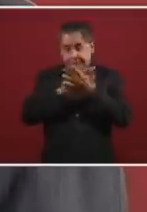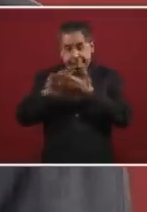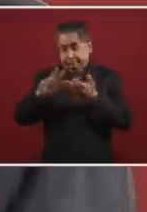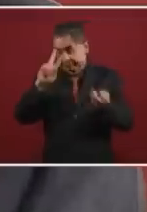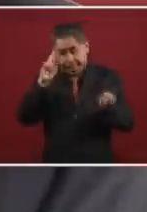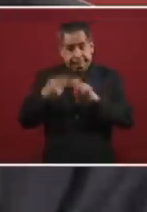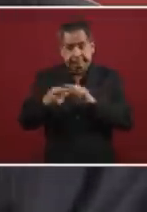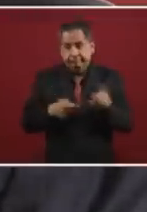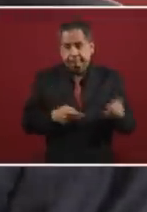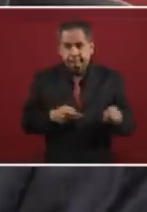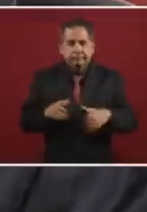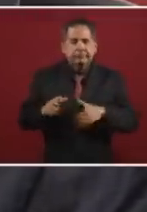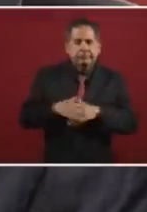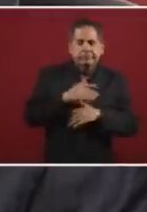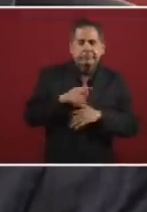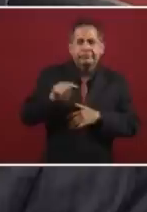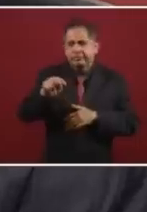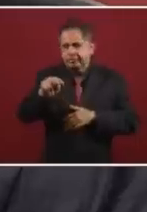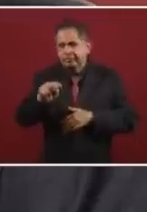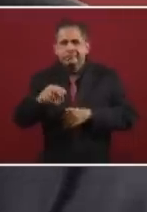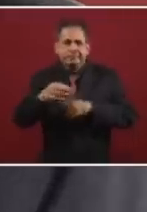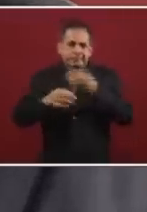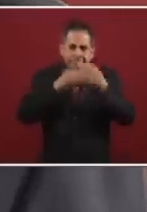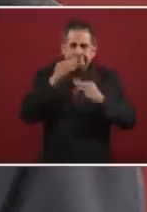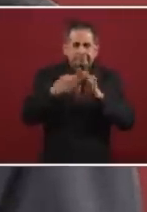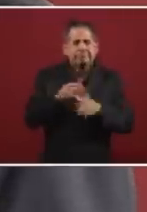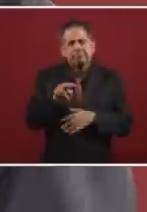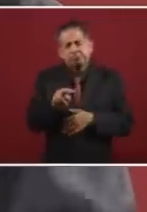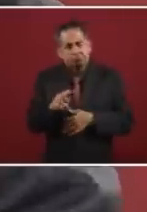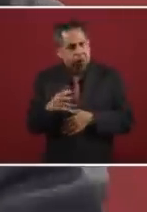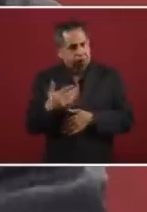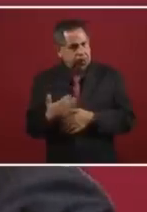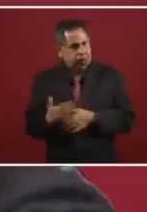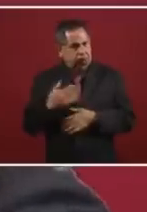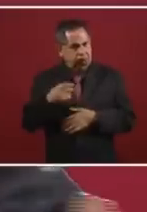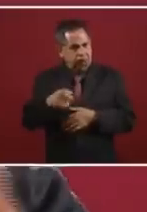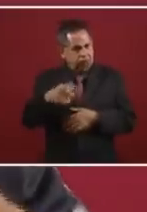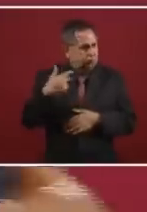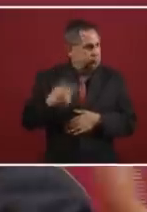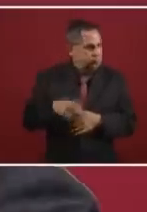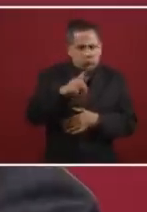en la televisión en las series parecían